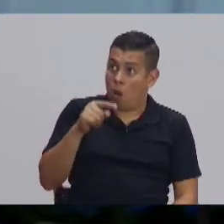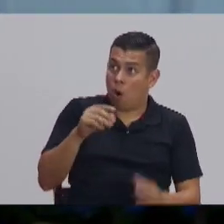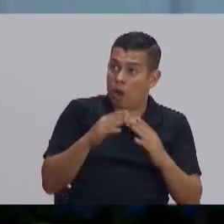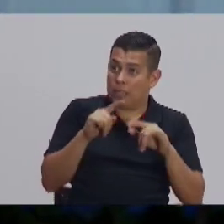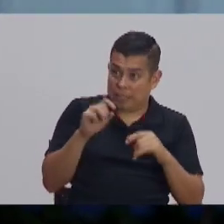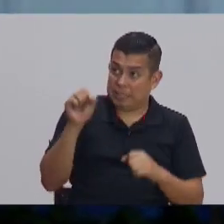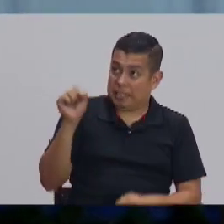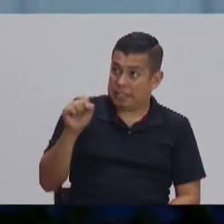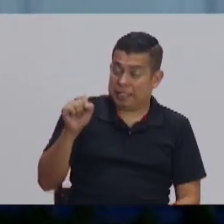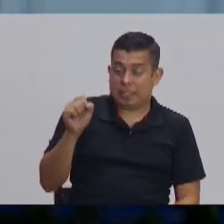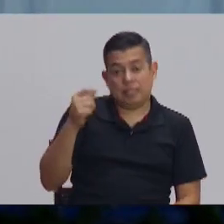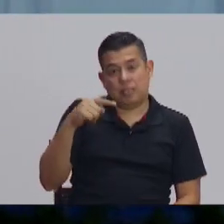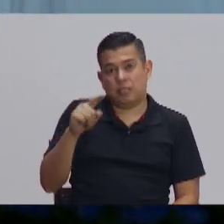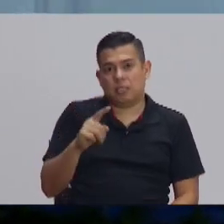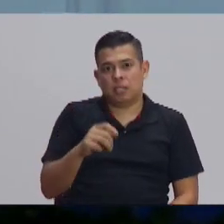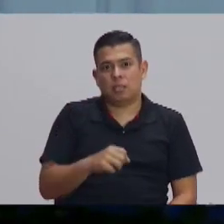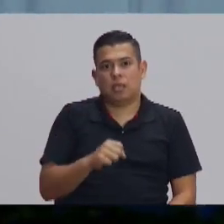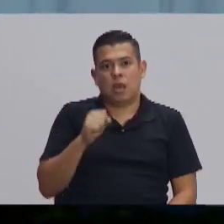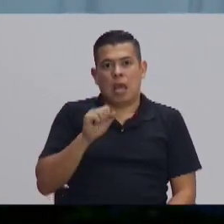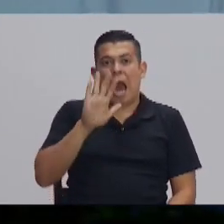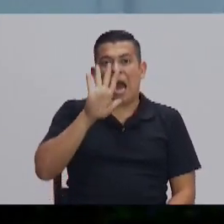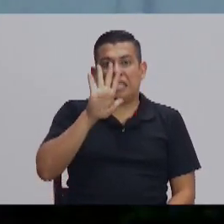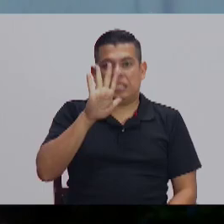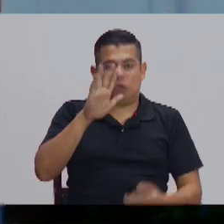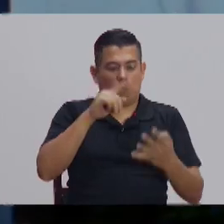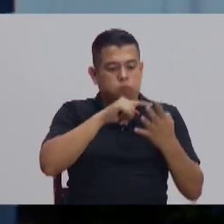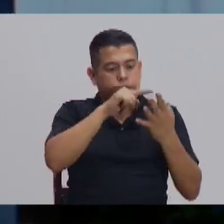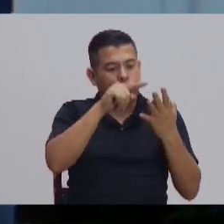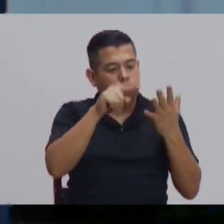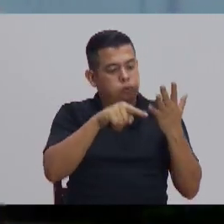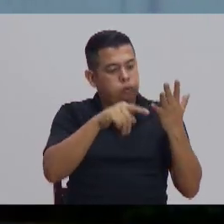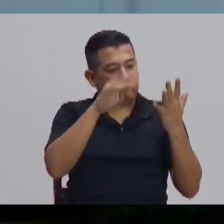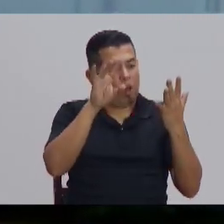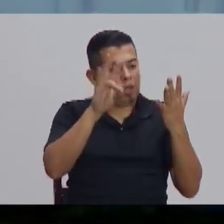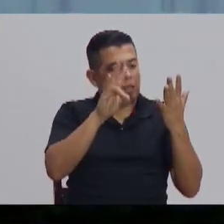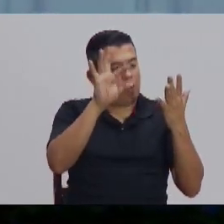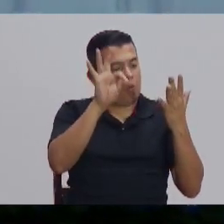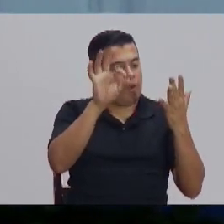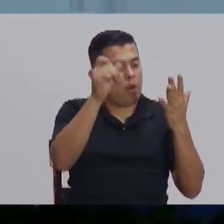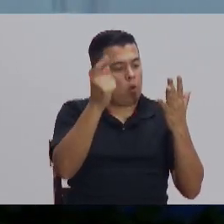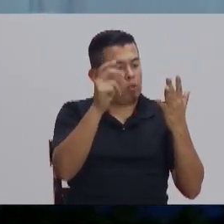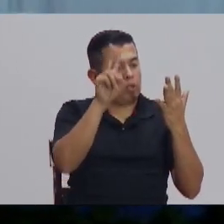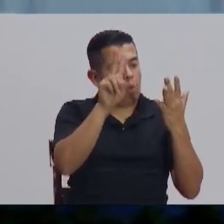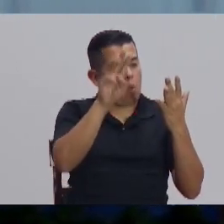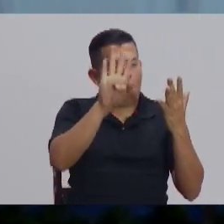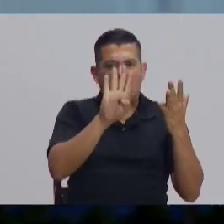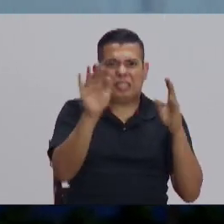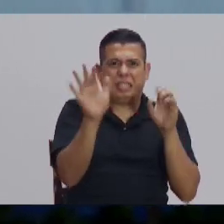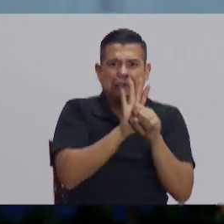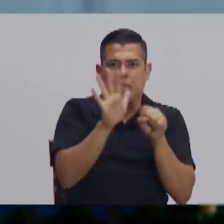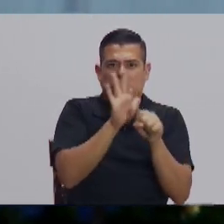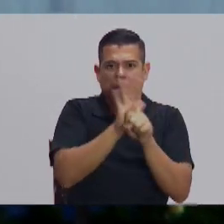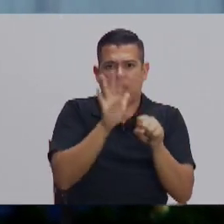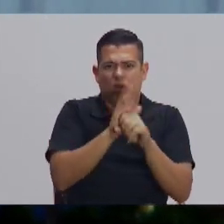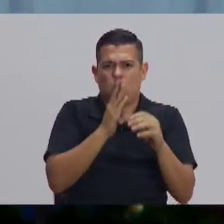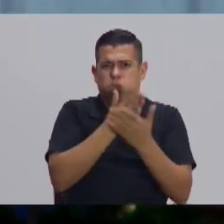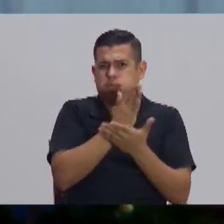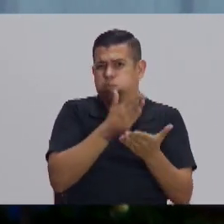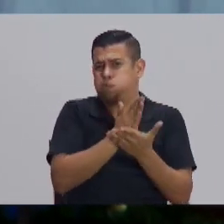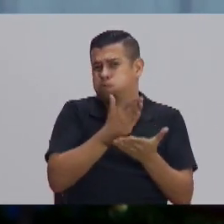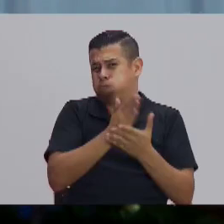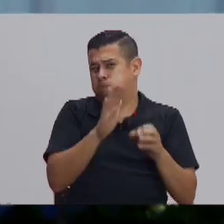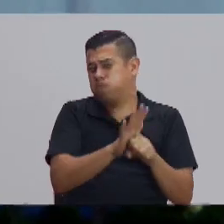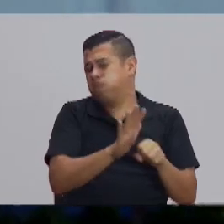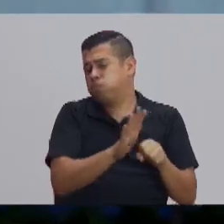a ir al iglesias claro que sí hoy vamos a ir a los cinco puntos así como dice el pastor tal vez estando en los en la iglesia a los